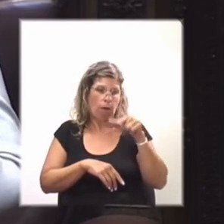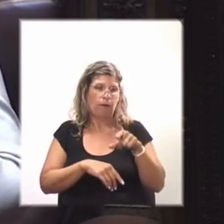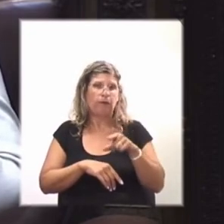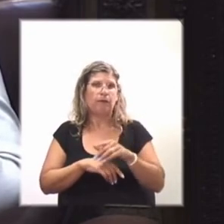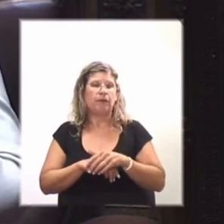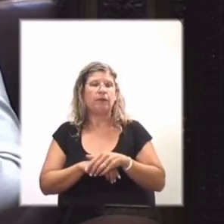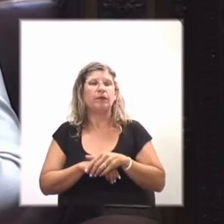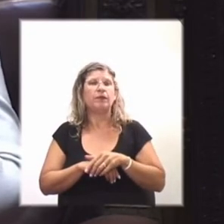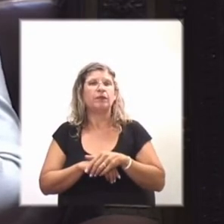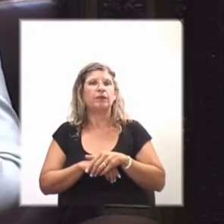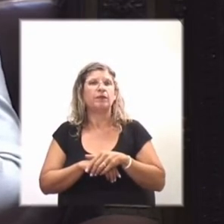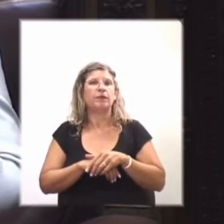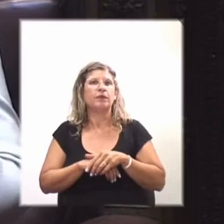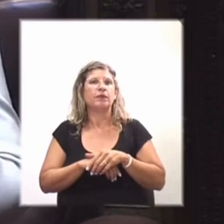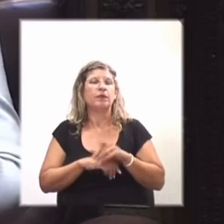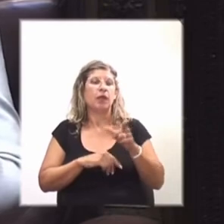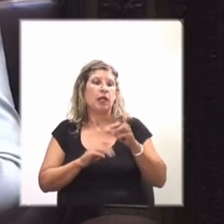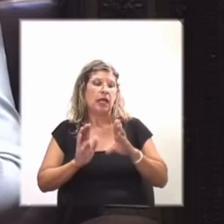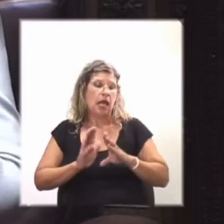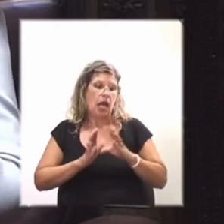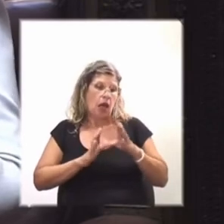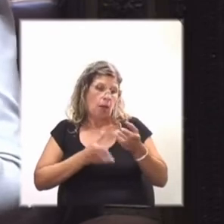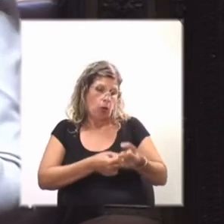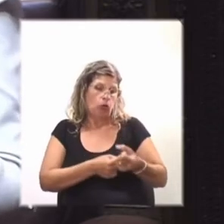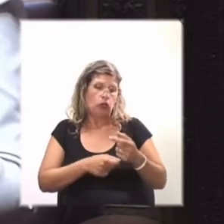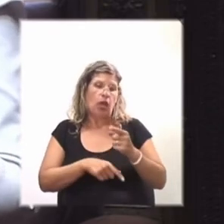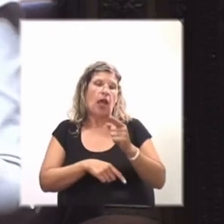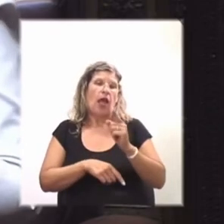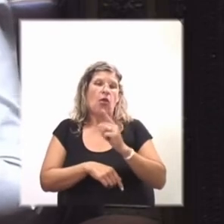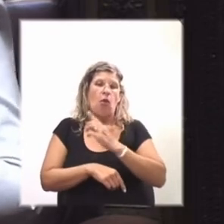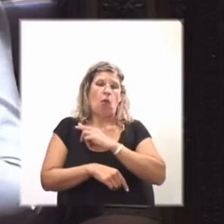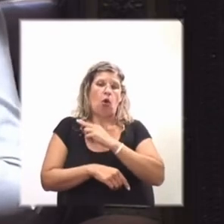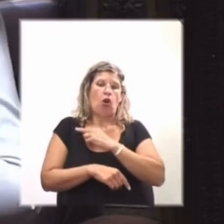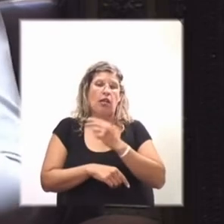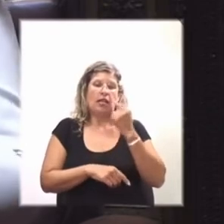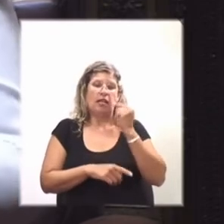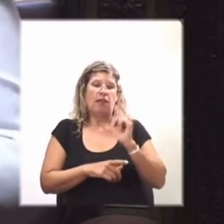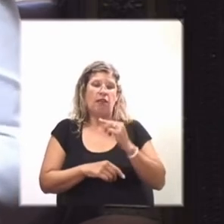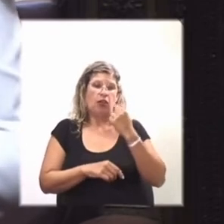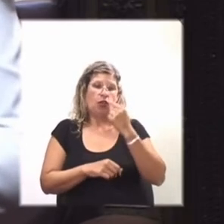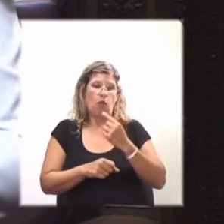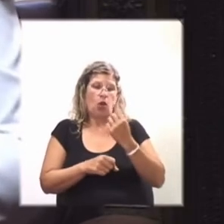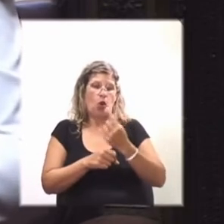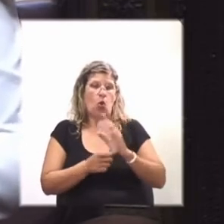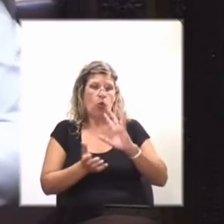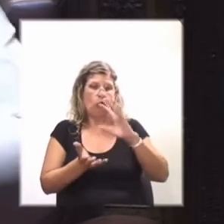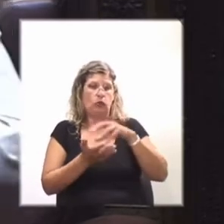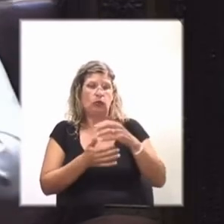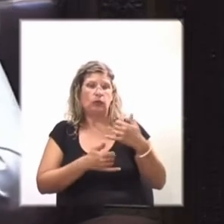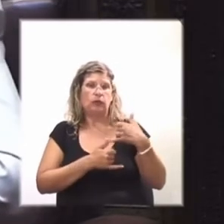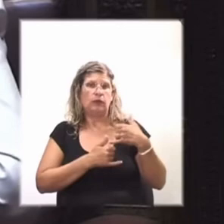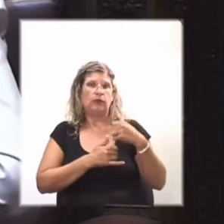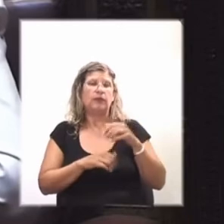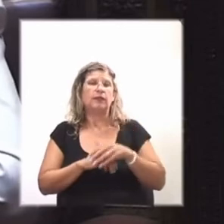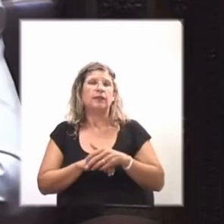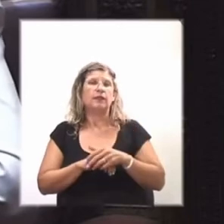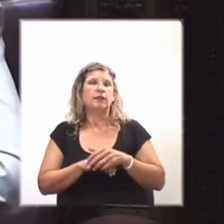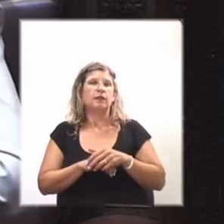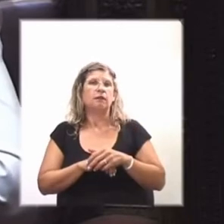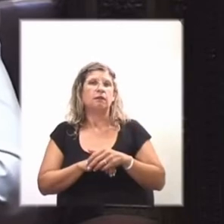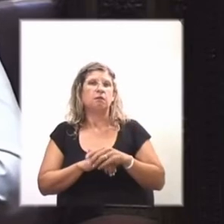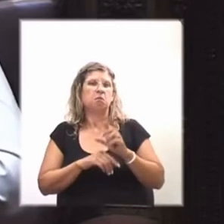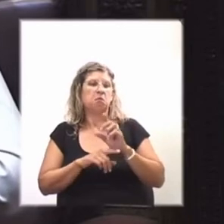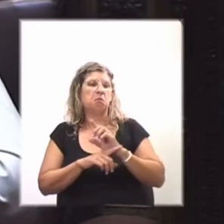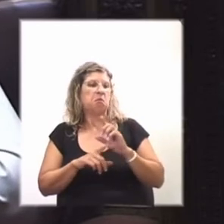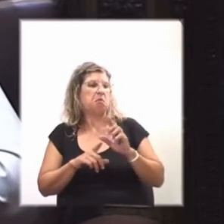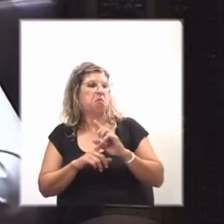Omar Goldaracena, respaldado por el jefe de la región militar número 1, general Esteban Cristi, no